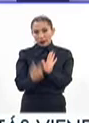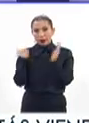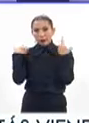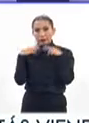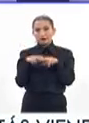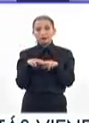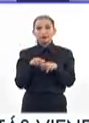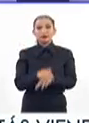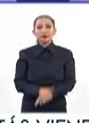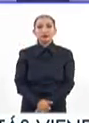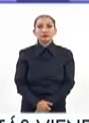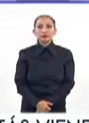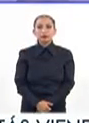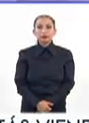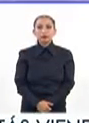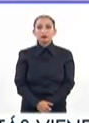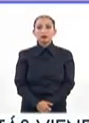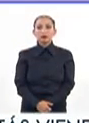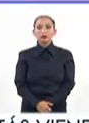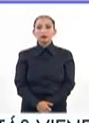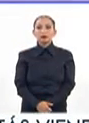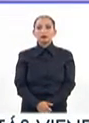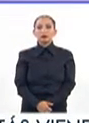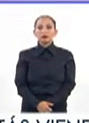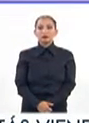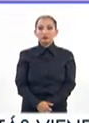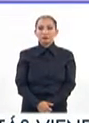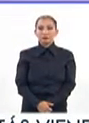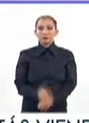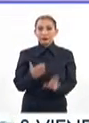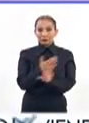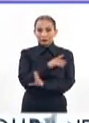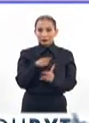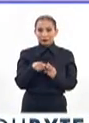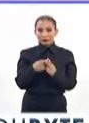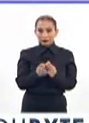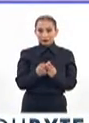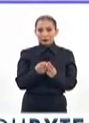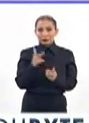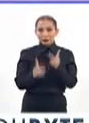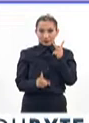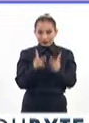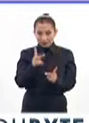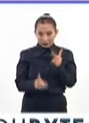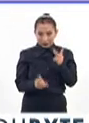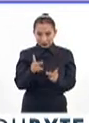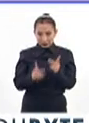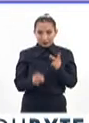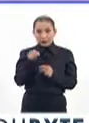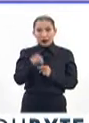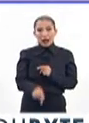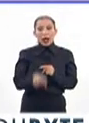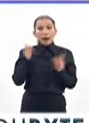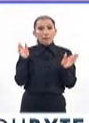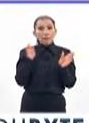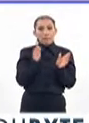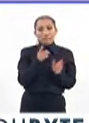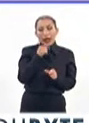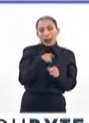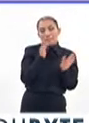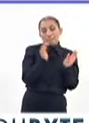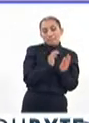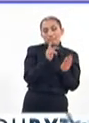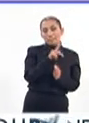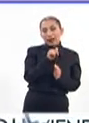el maestro. Sí, se podrá. Antes de empezar la plática con él. Bueno, El Pequeño es su primer